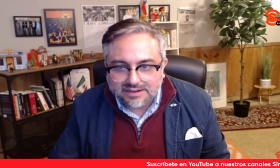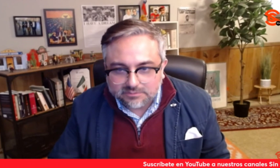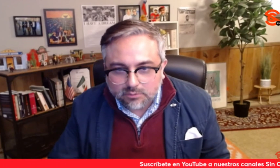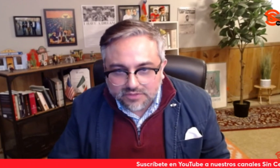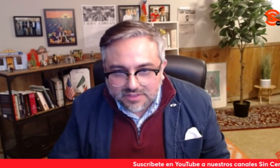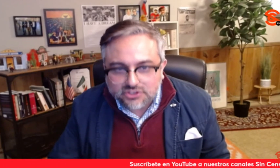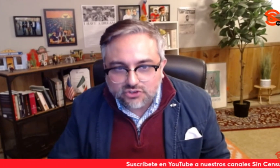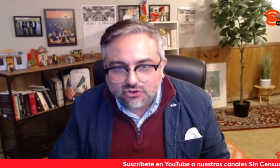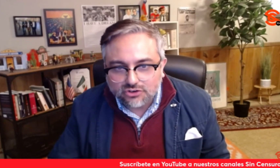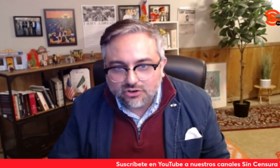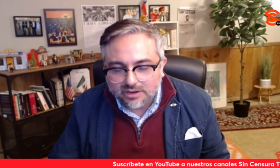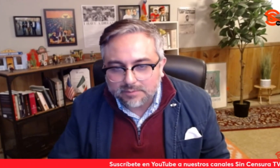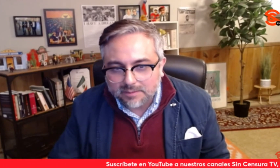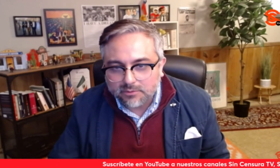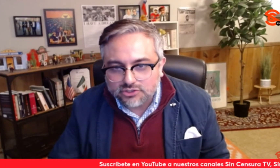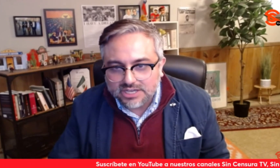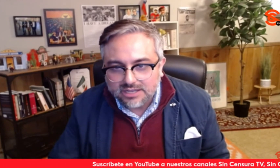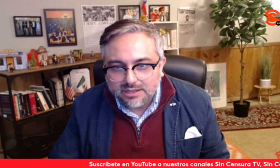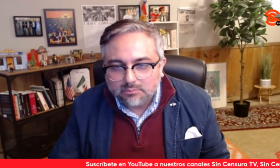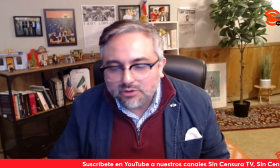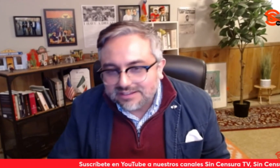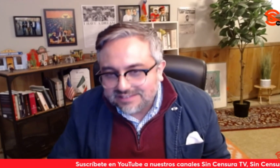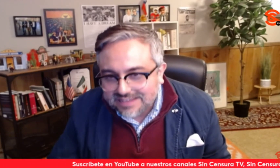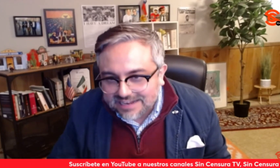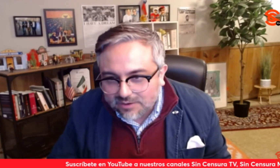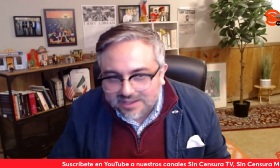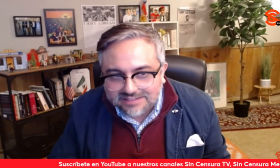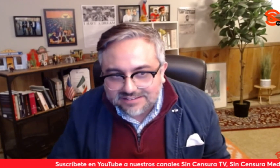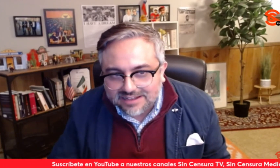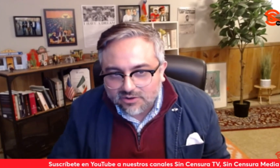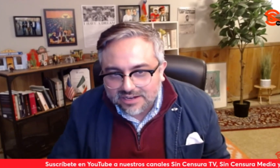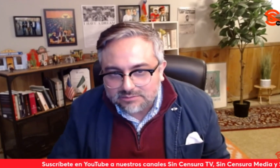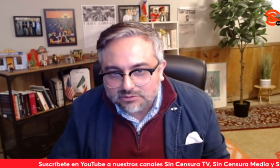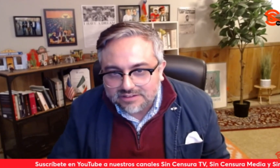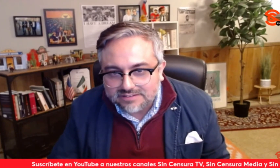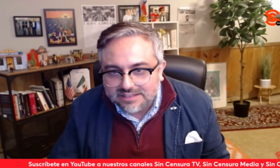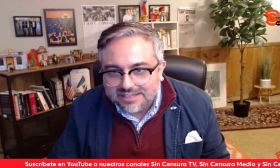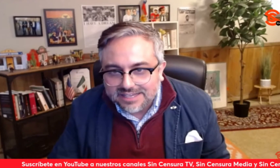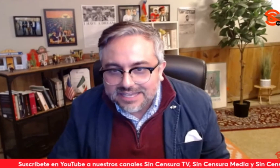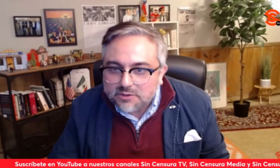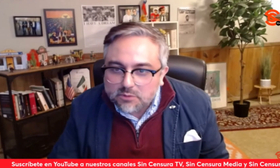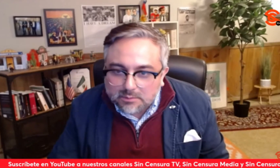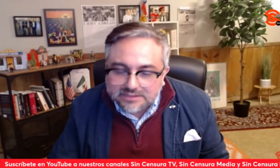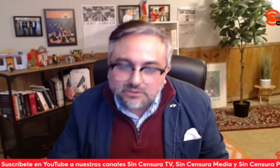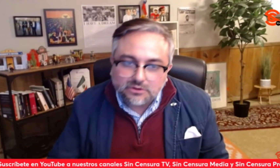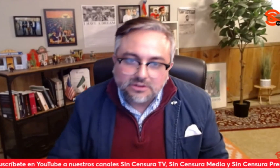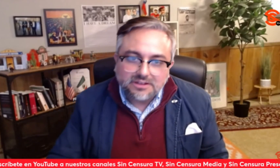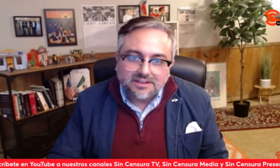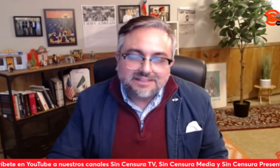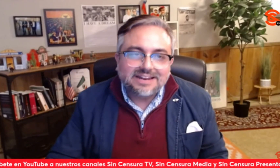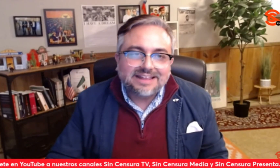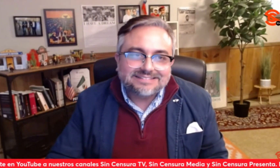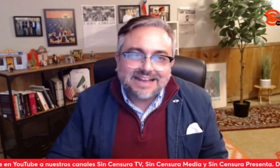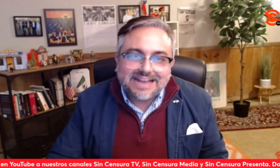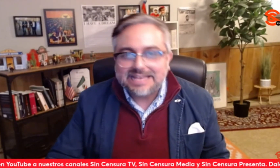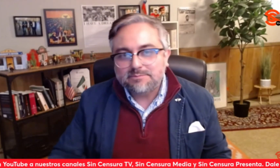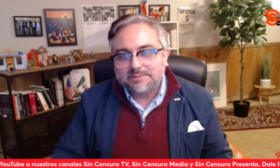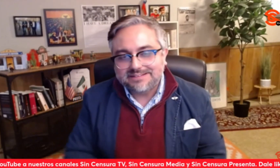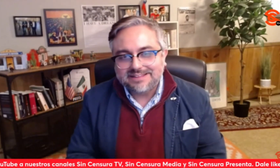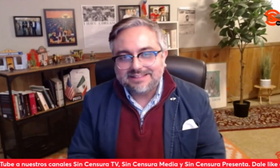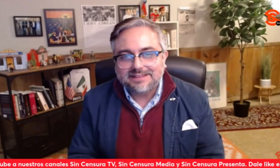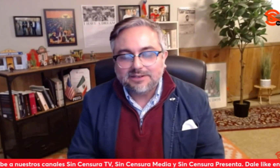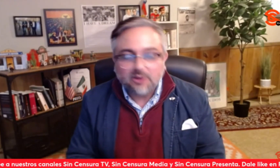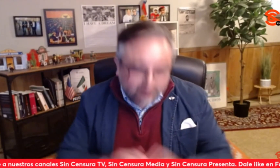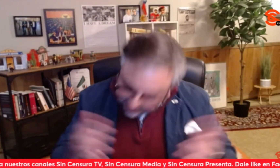que le responde, de hecho, no le reprocha por qué señalar o encasillar a organismos así. Y hay un momento en el que hasta calla